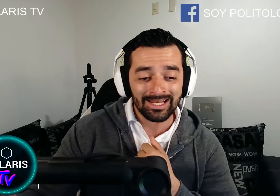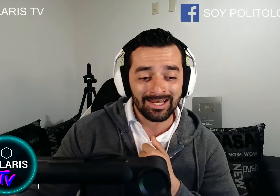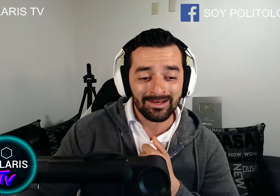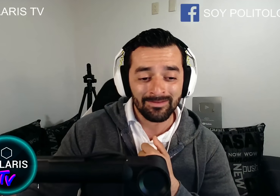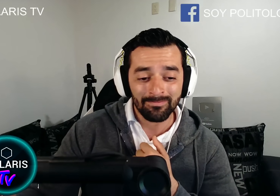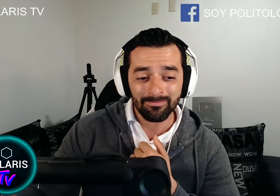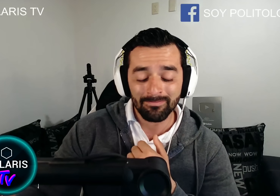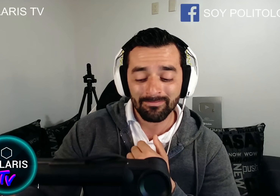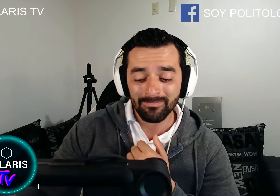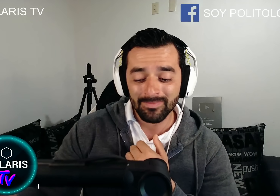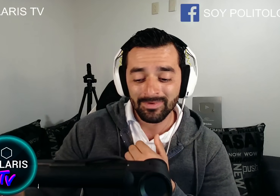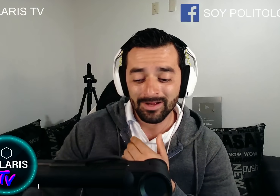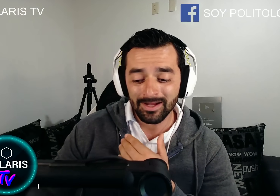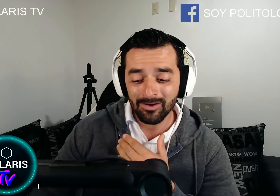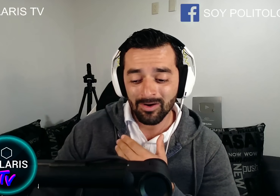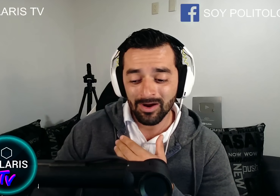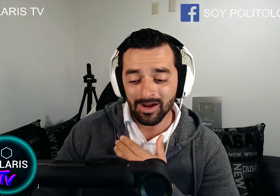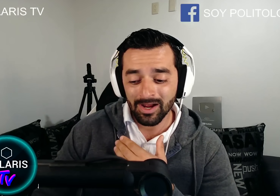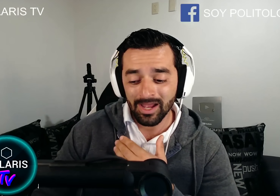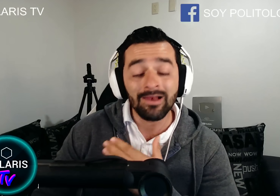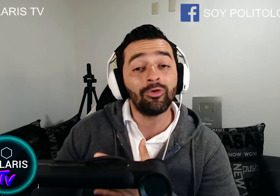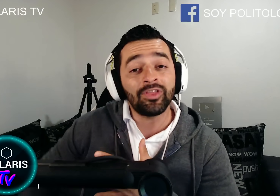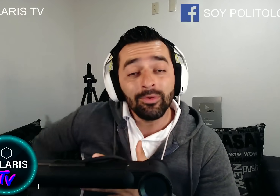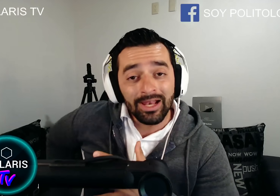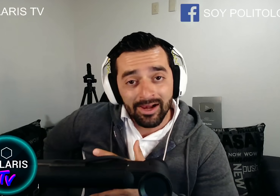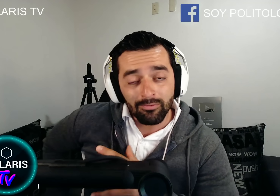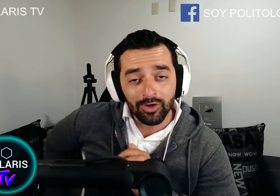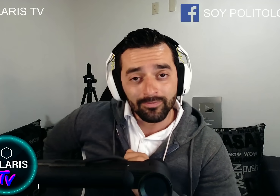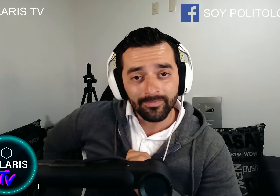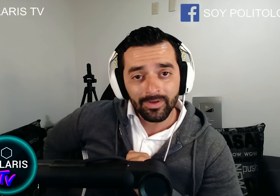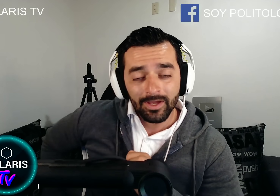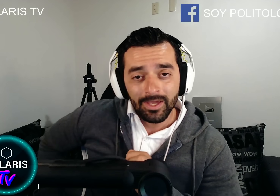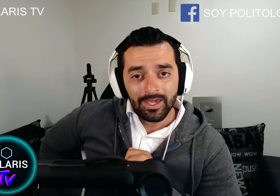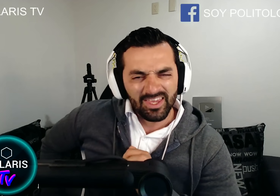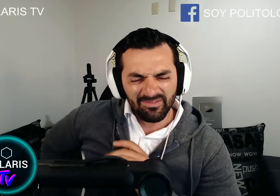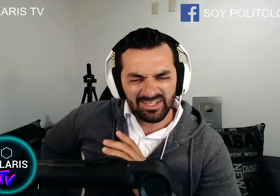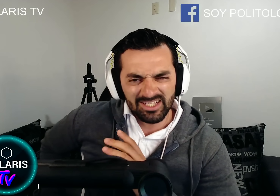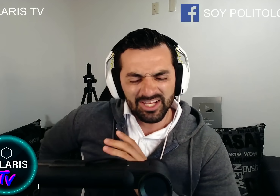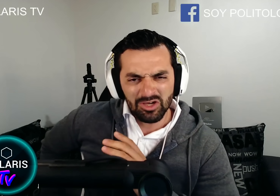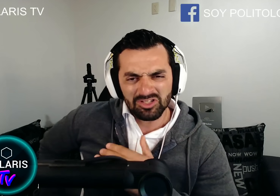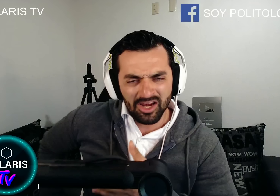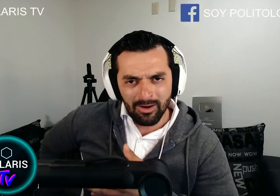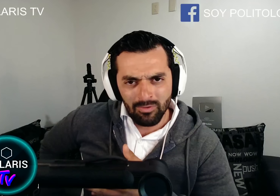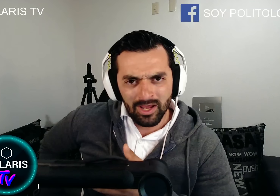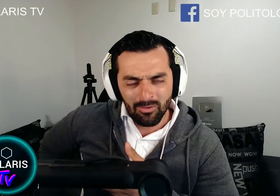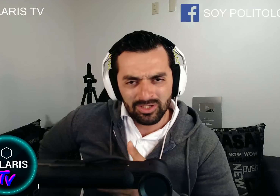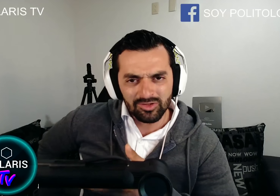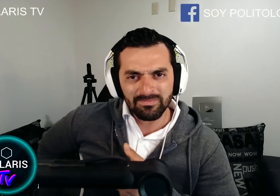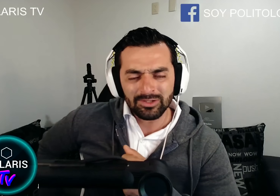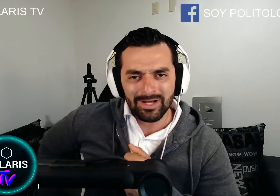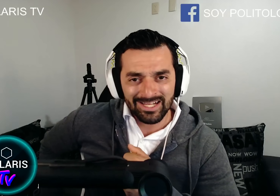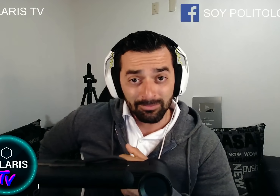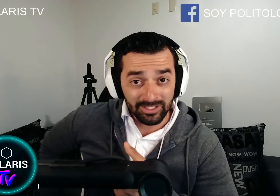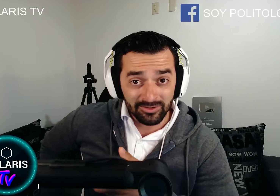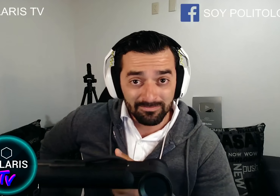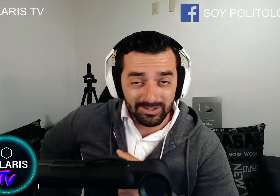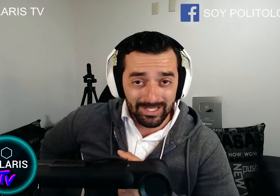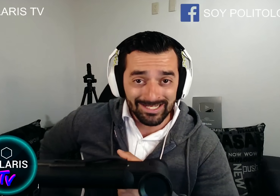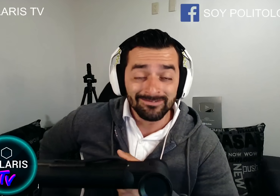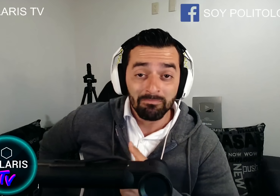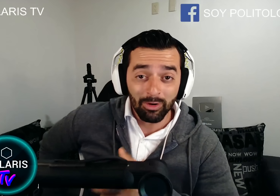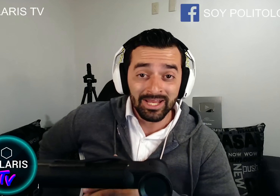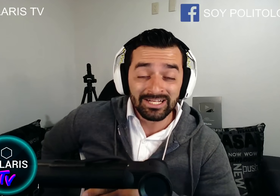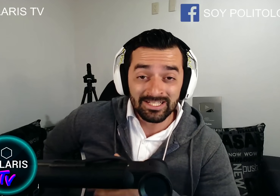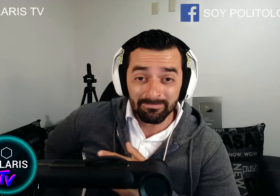es el el motivo de la reunión y es bien sencillo se reúne con estos personajes Porque estos